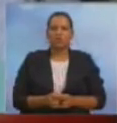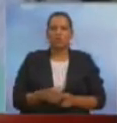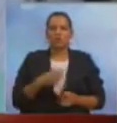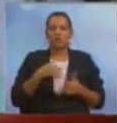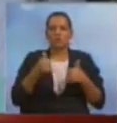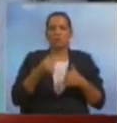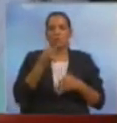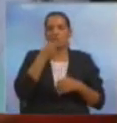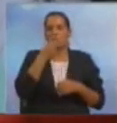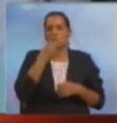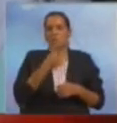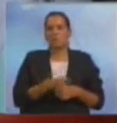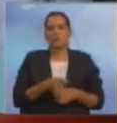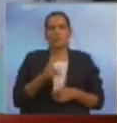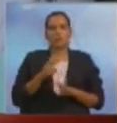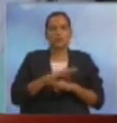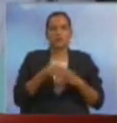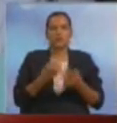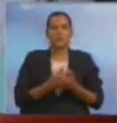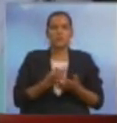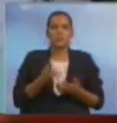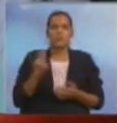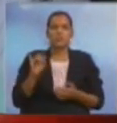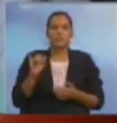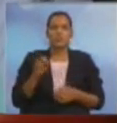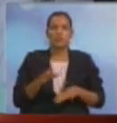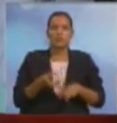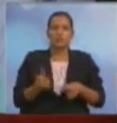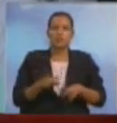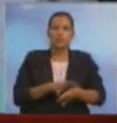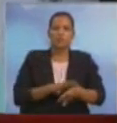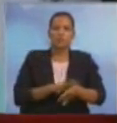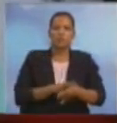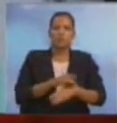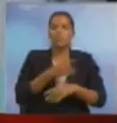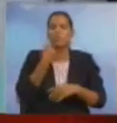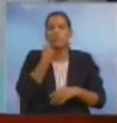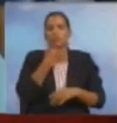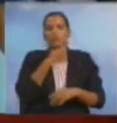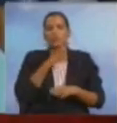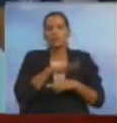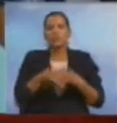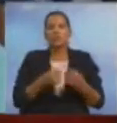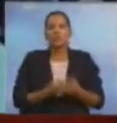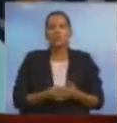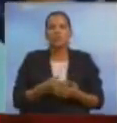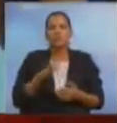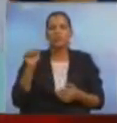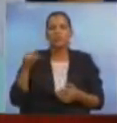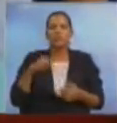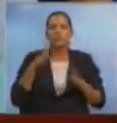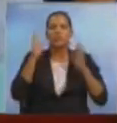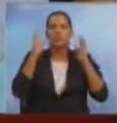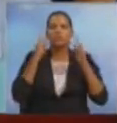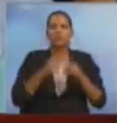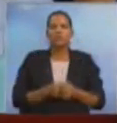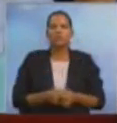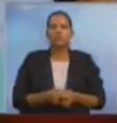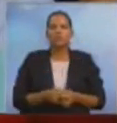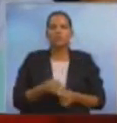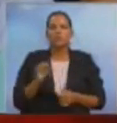Buenas medicinas, porque vitaminas, para los granos, para la fiebre, ya me atendieron. Yo soy